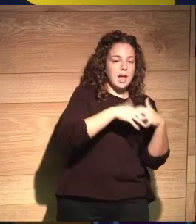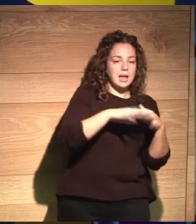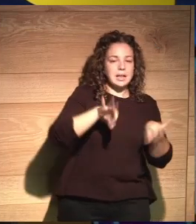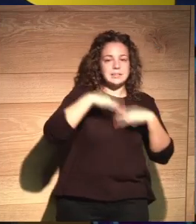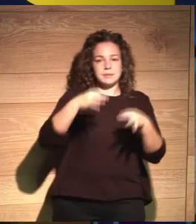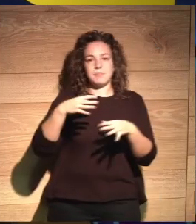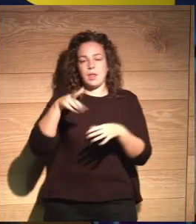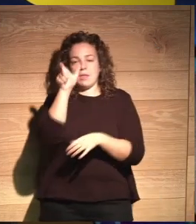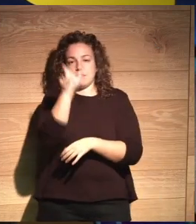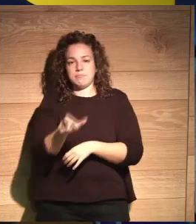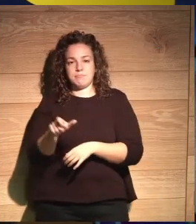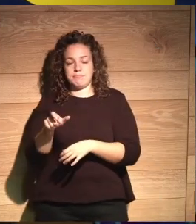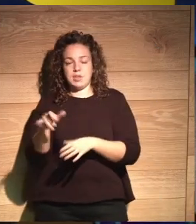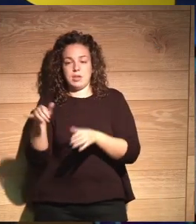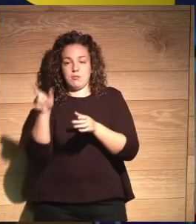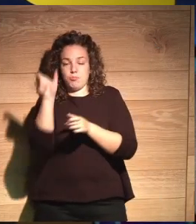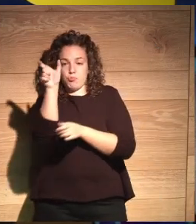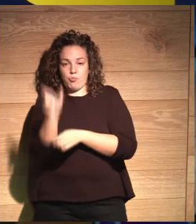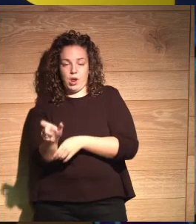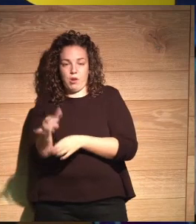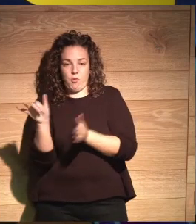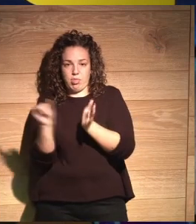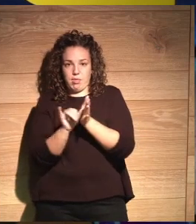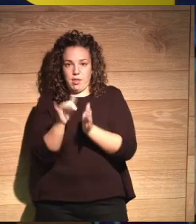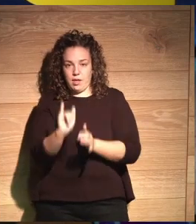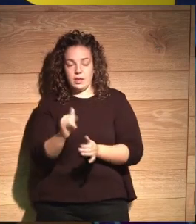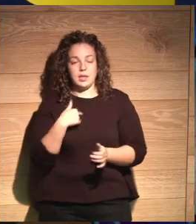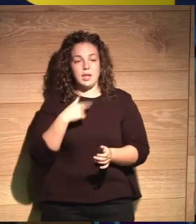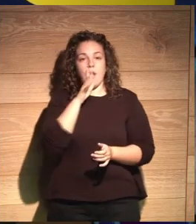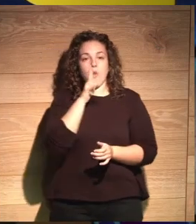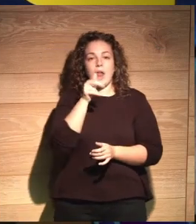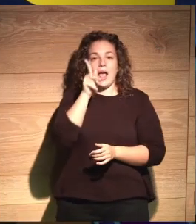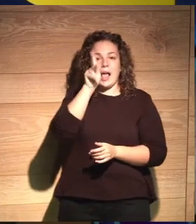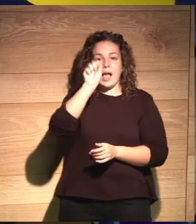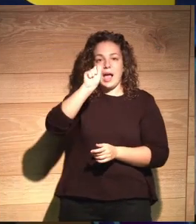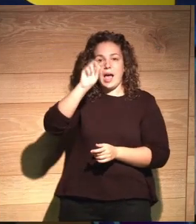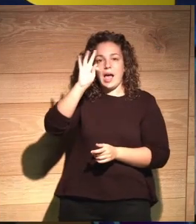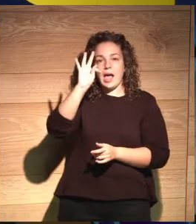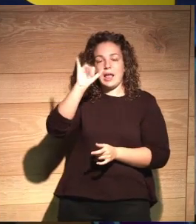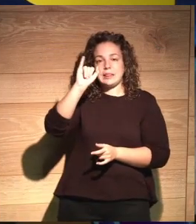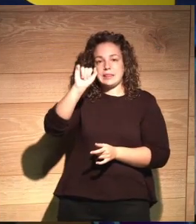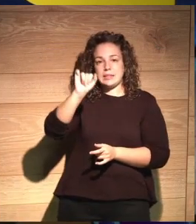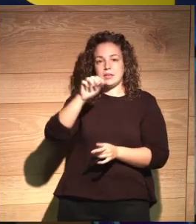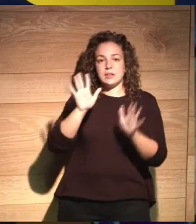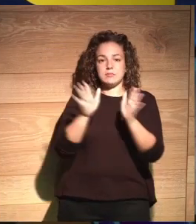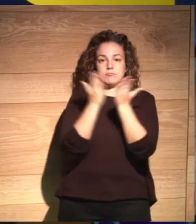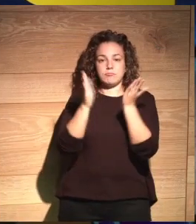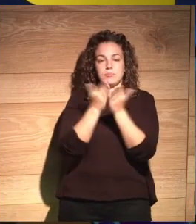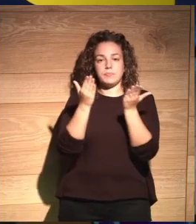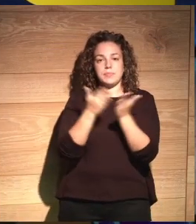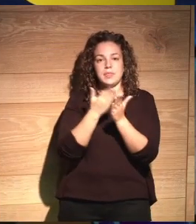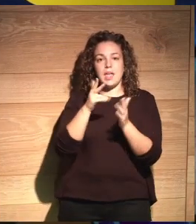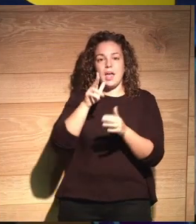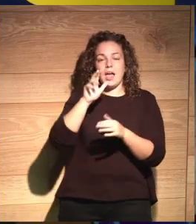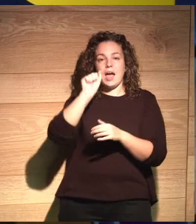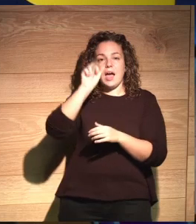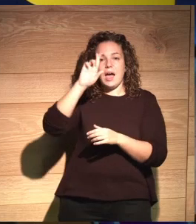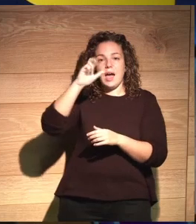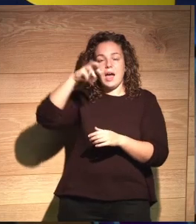aquí tuvimos a katie o'neal que ha escrito el libro de armas de destrucción